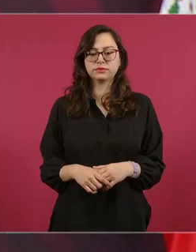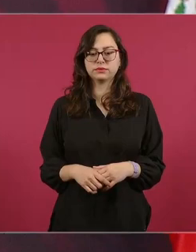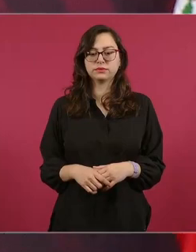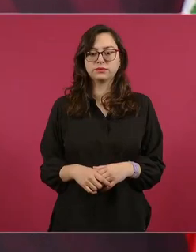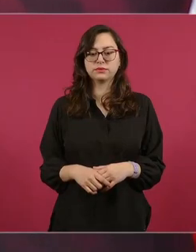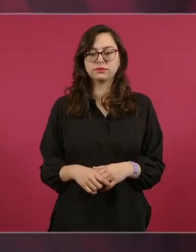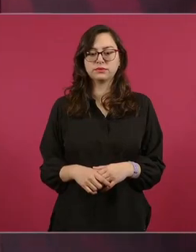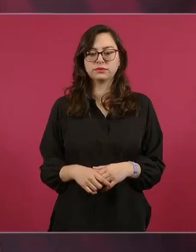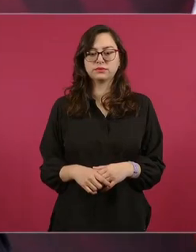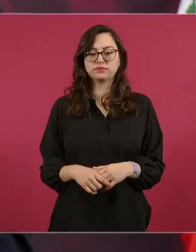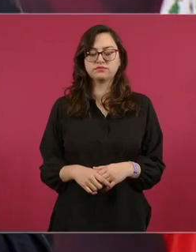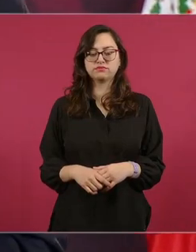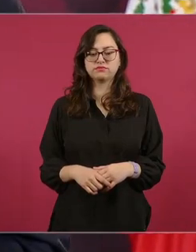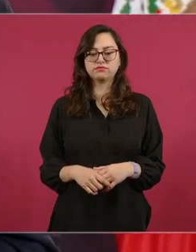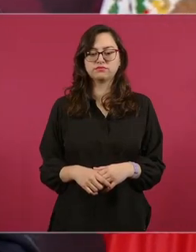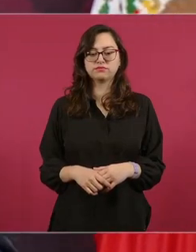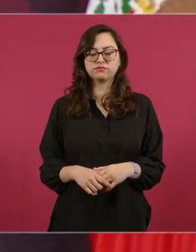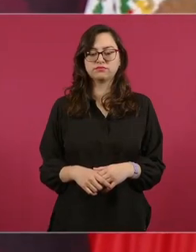muy